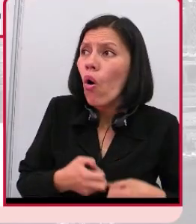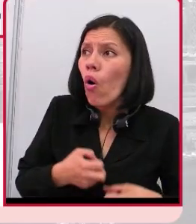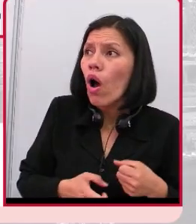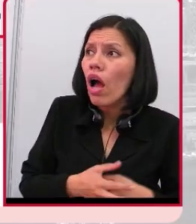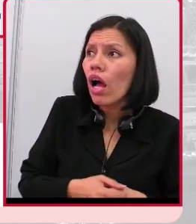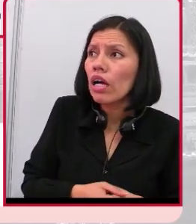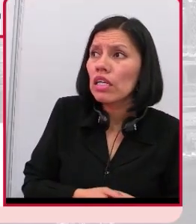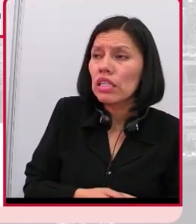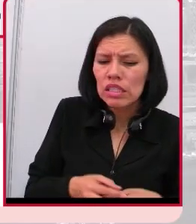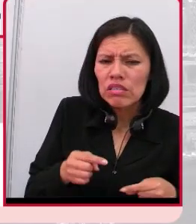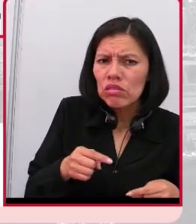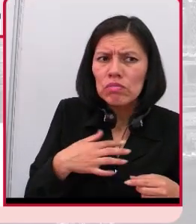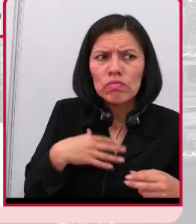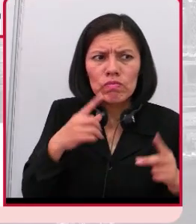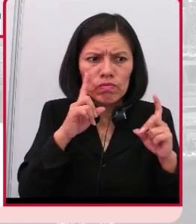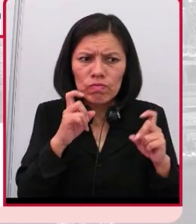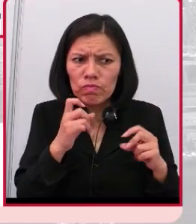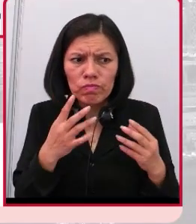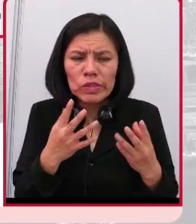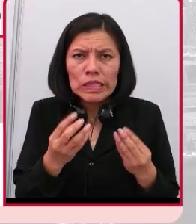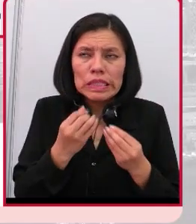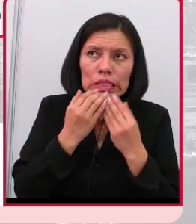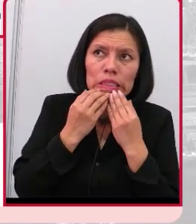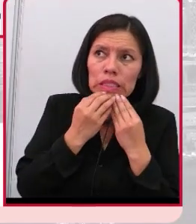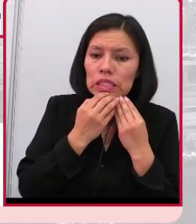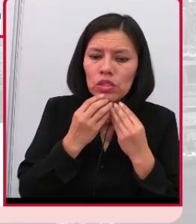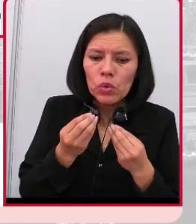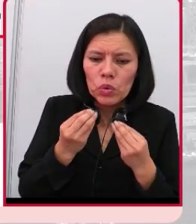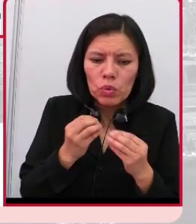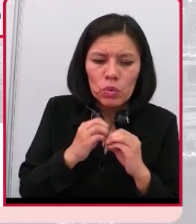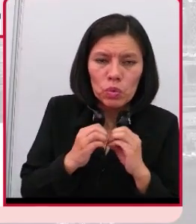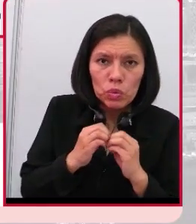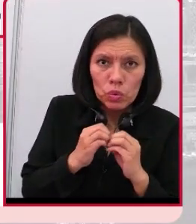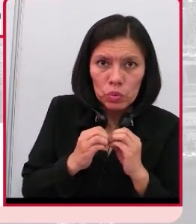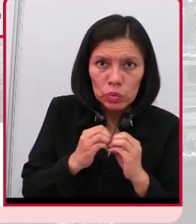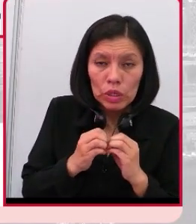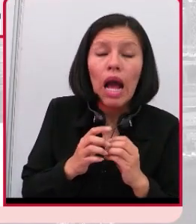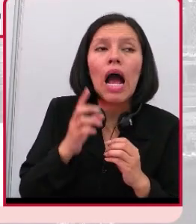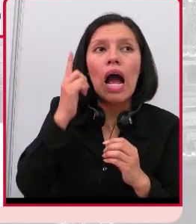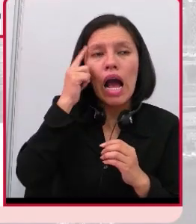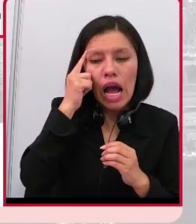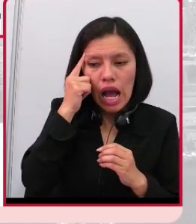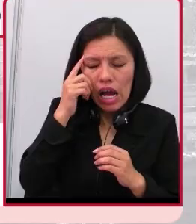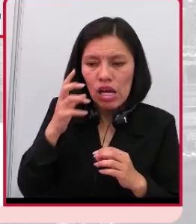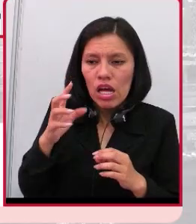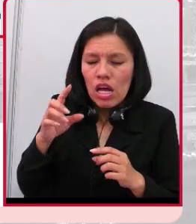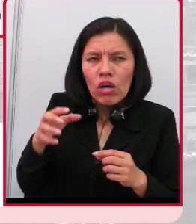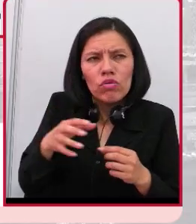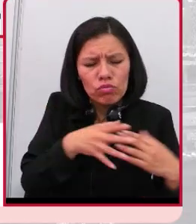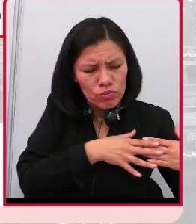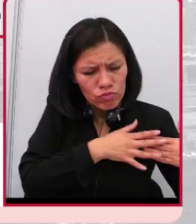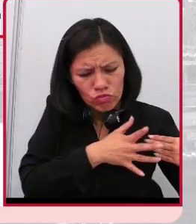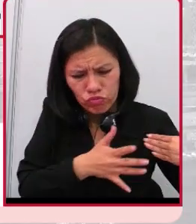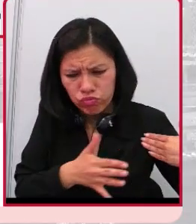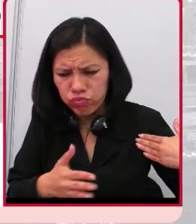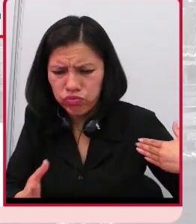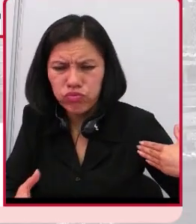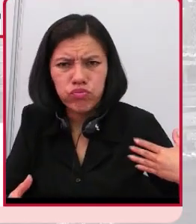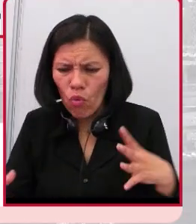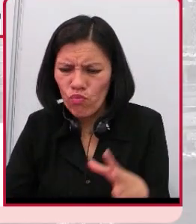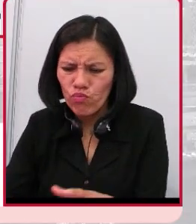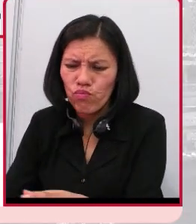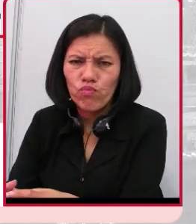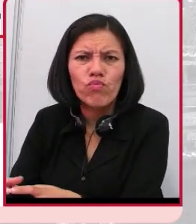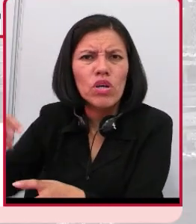para responder esta pregunta. Ustedes están en... El concentrado final de molibdeno, ¿cierto?